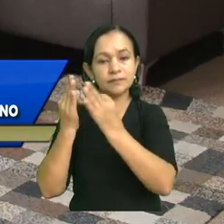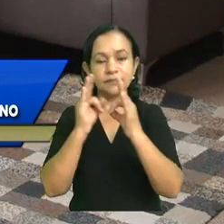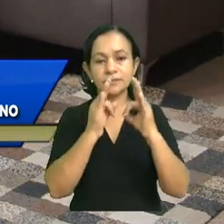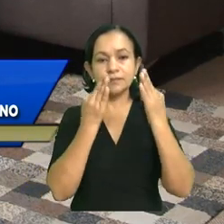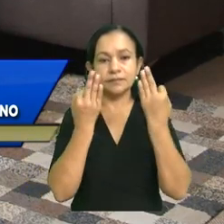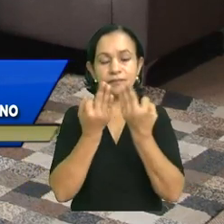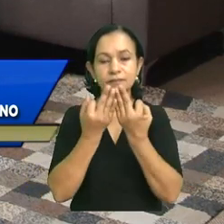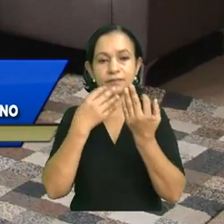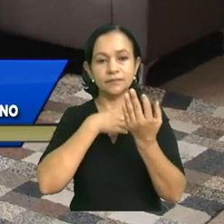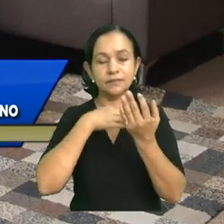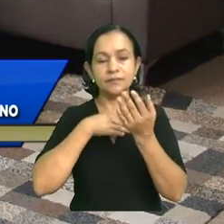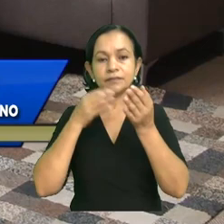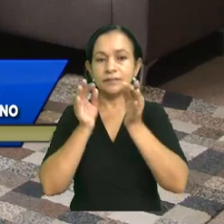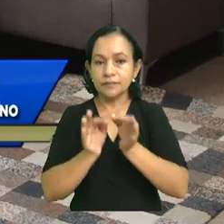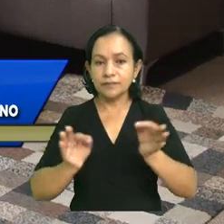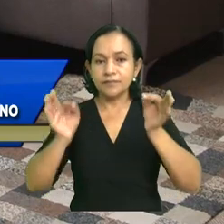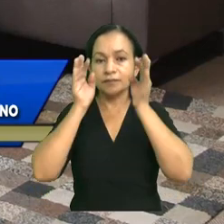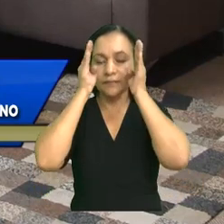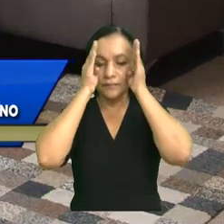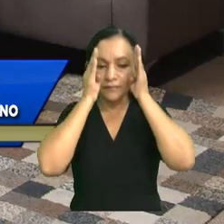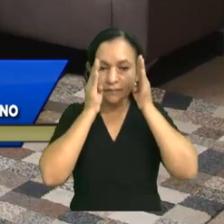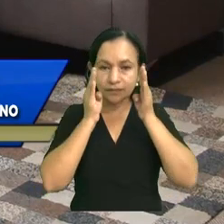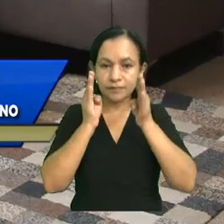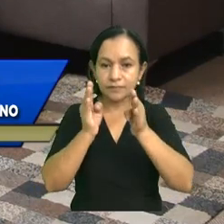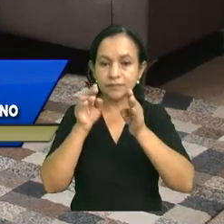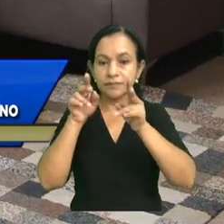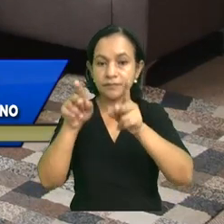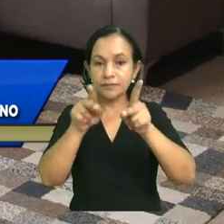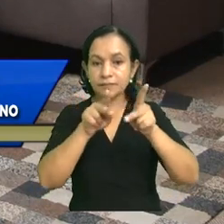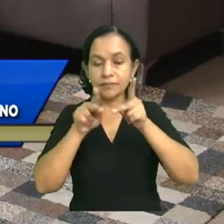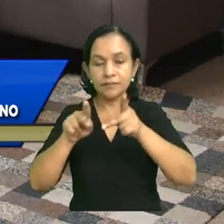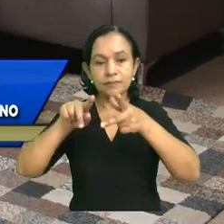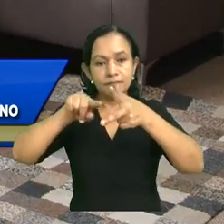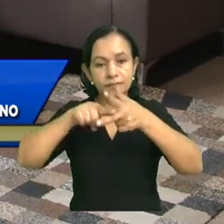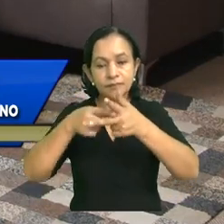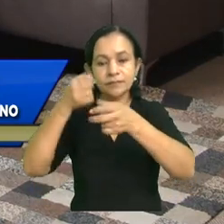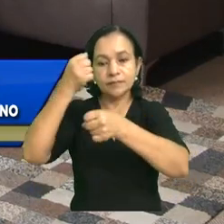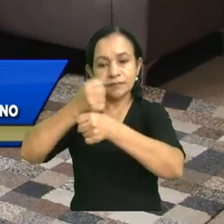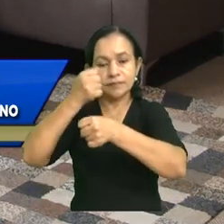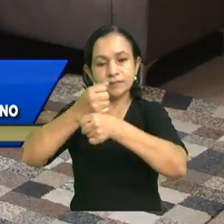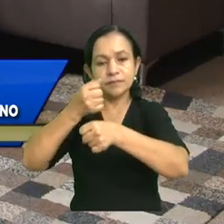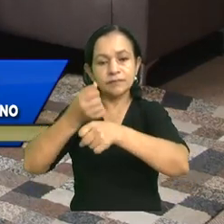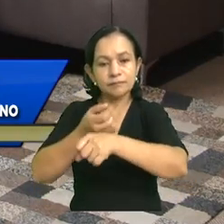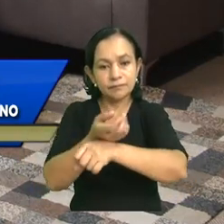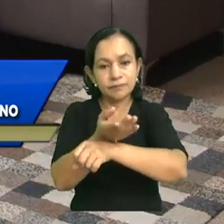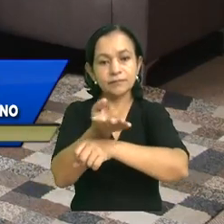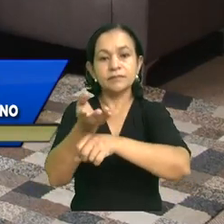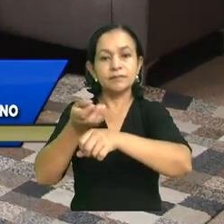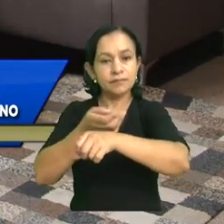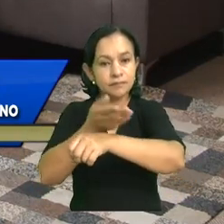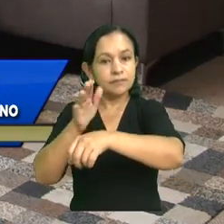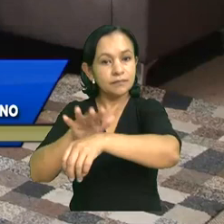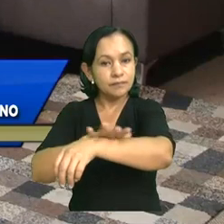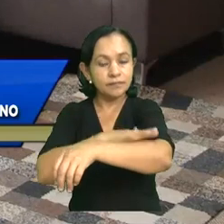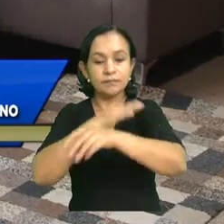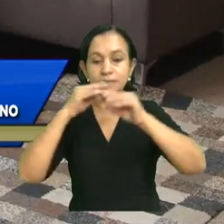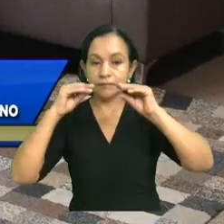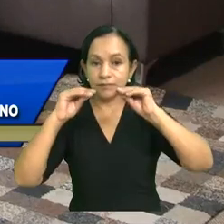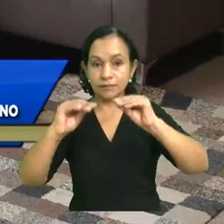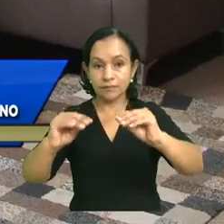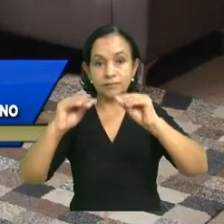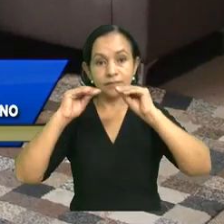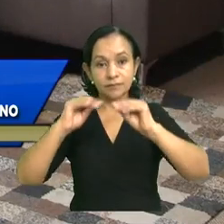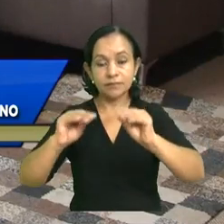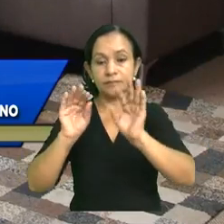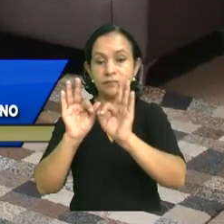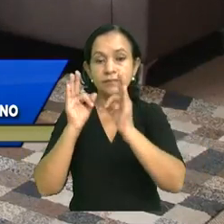nuestras prioridades, la atención a ellos. Por lo tanto, se inicia todo un trabajo de sensibilización, un trabajo de educación a